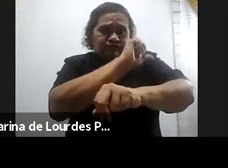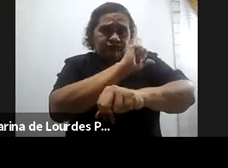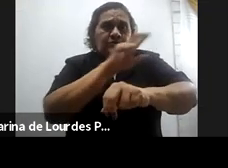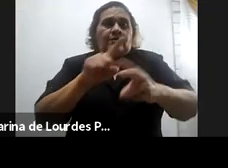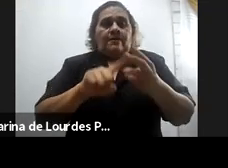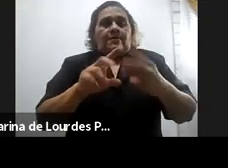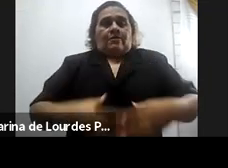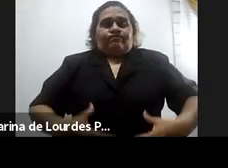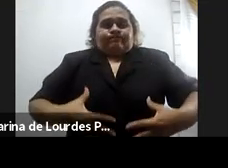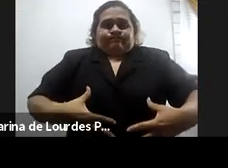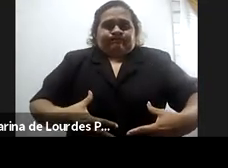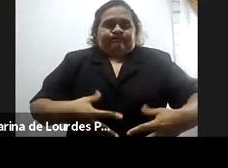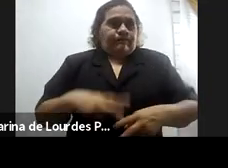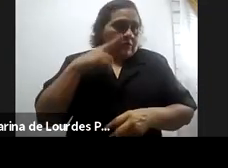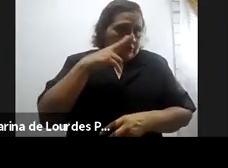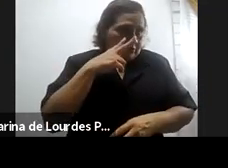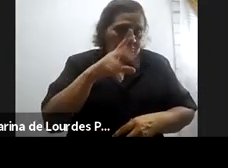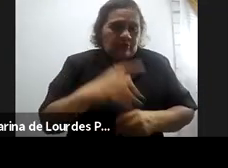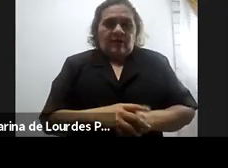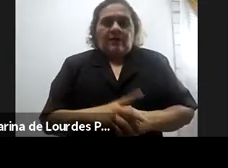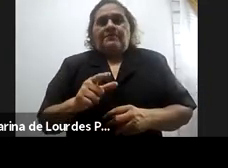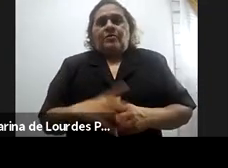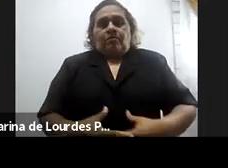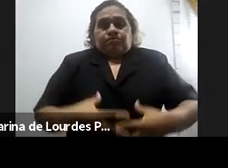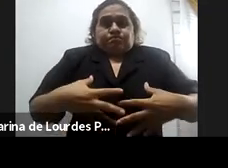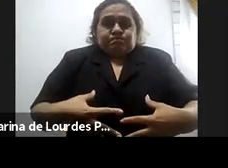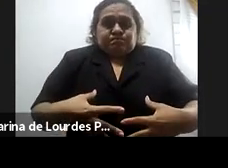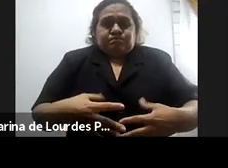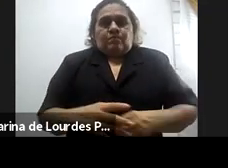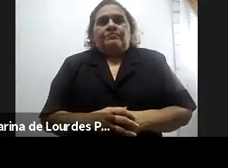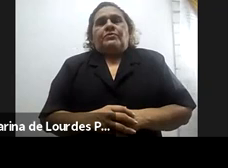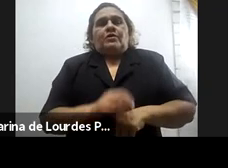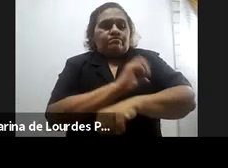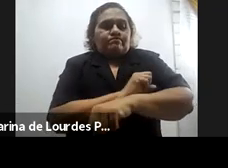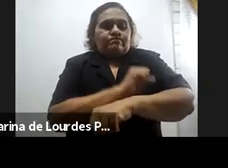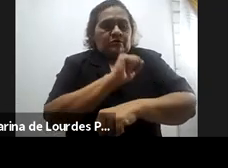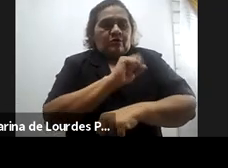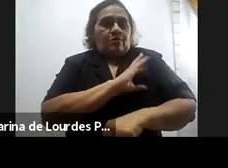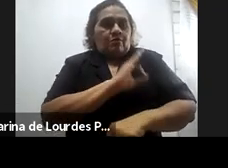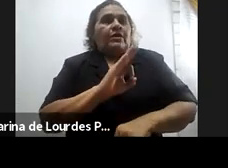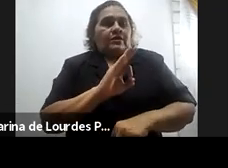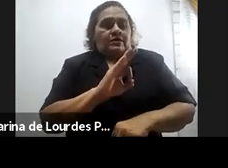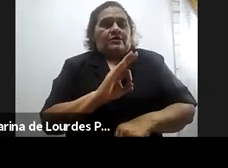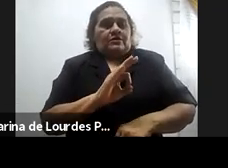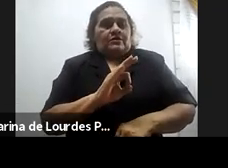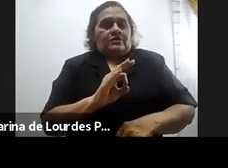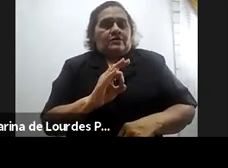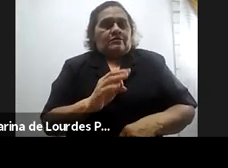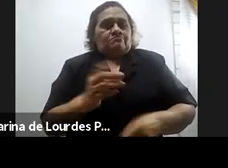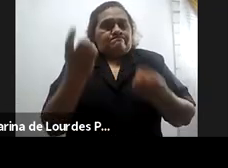mi cintura. Ya vimos al principio de la plática que la obesidad, la hipertensión también pueden ocasionar